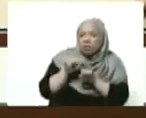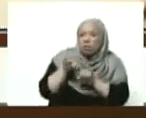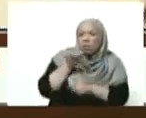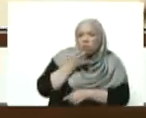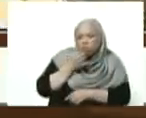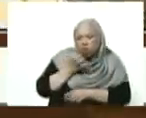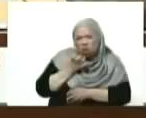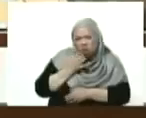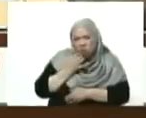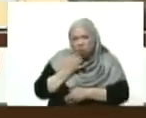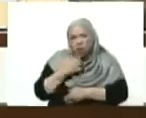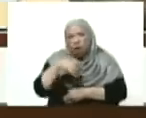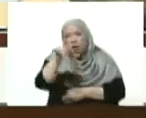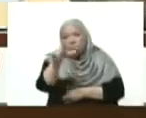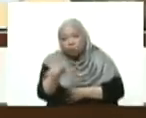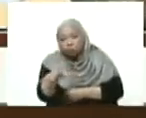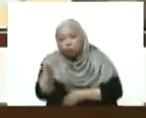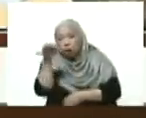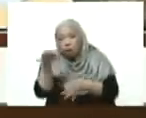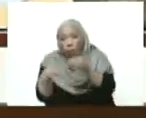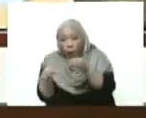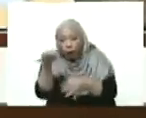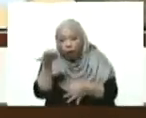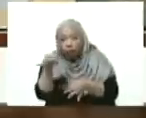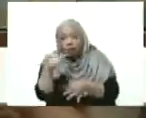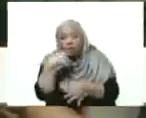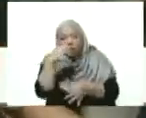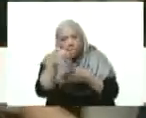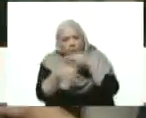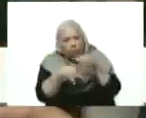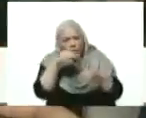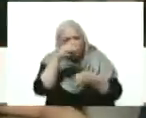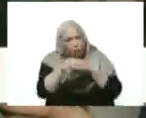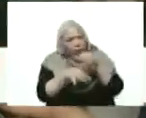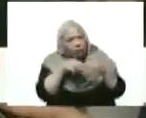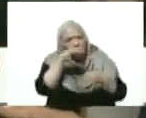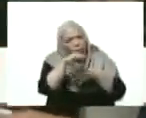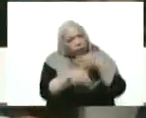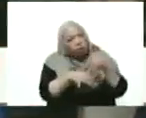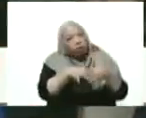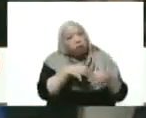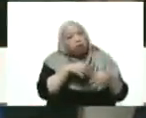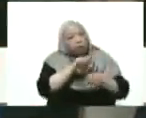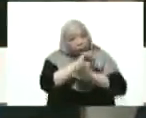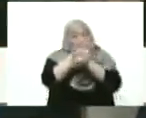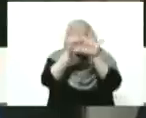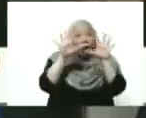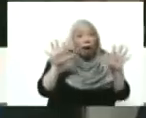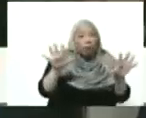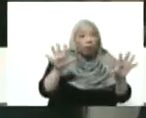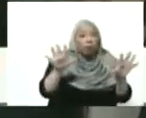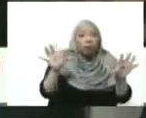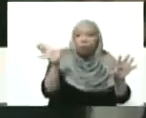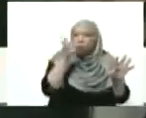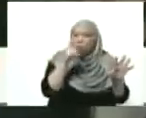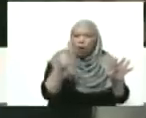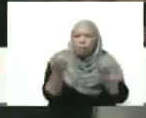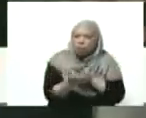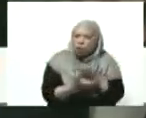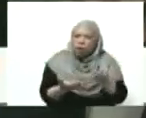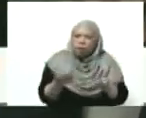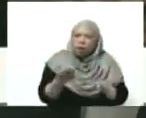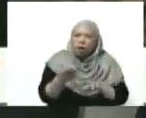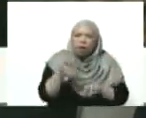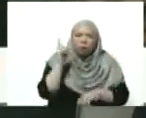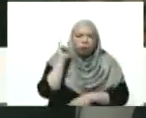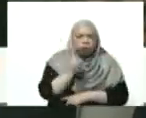ejemplo, hay un juez que emitió su opinión donde dice claramente que no hay ningún delito tipificado,